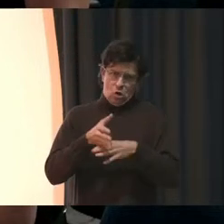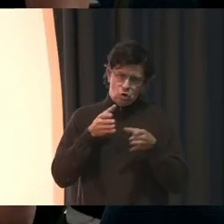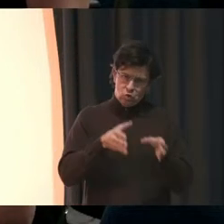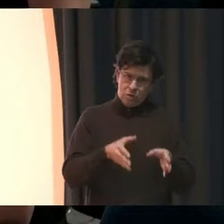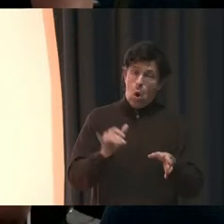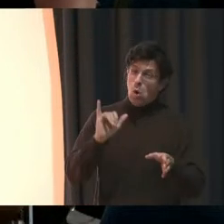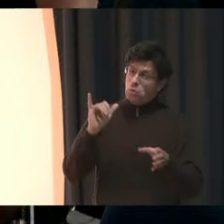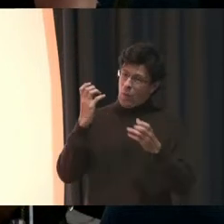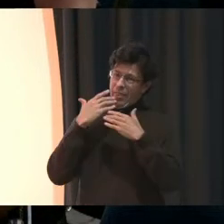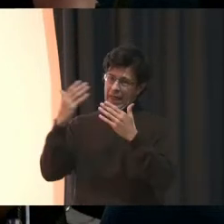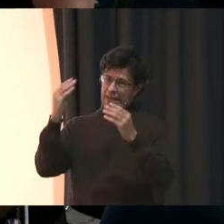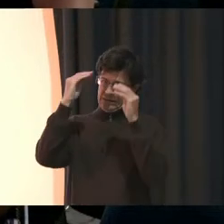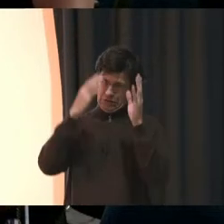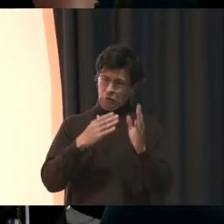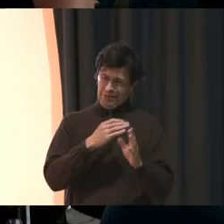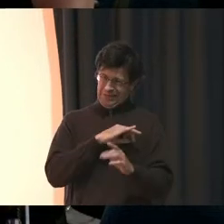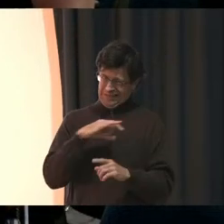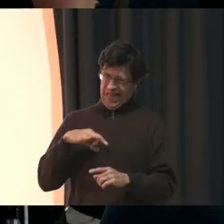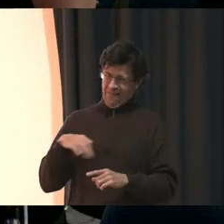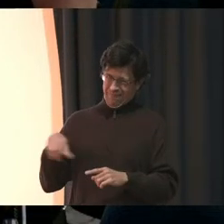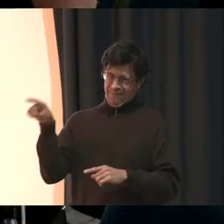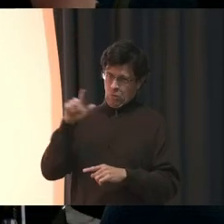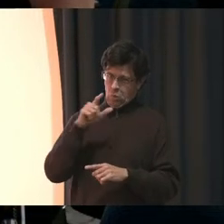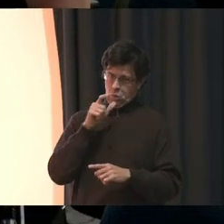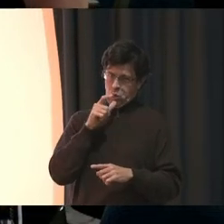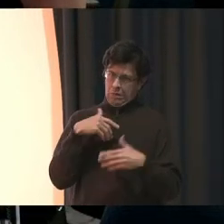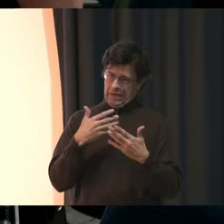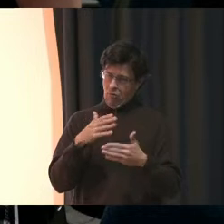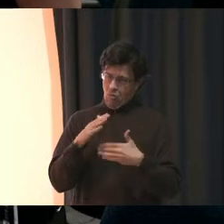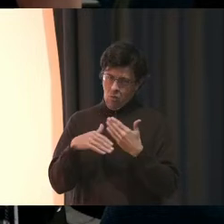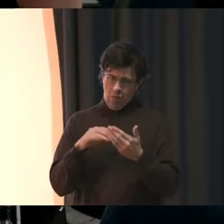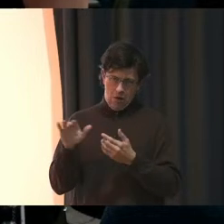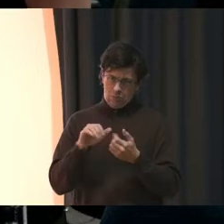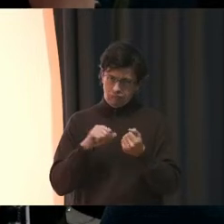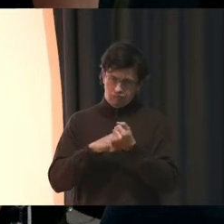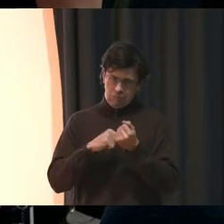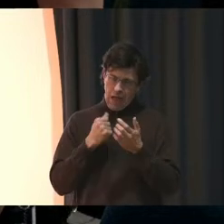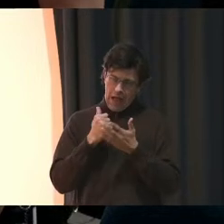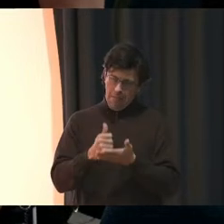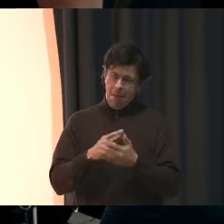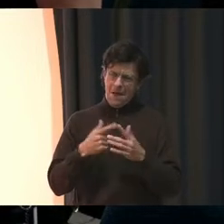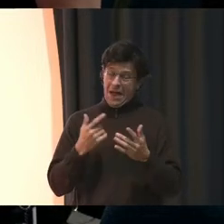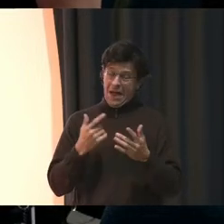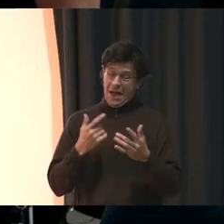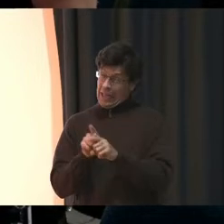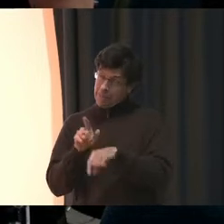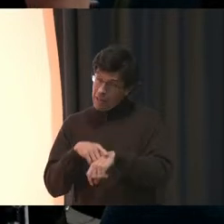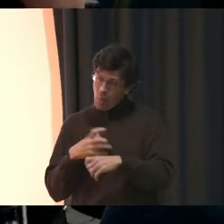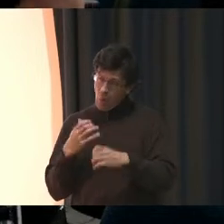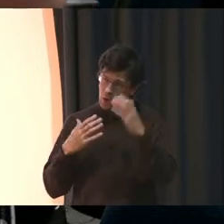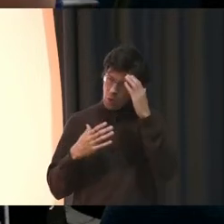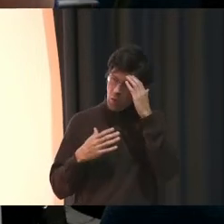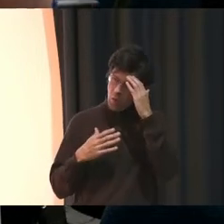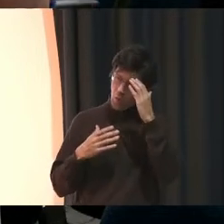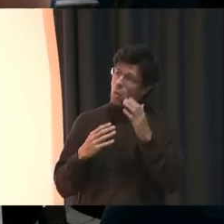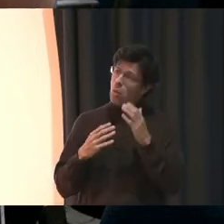staff por todo el trabajo que ellos han dado, lo que han hecho. Pero al mismo tiempo, quiero saber qué...